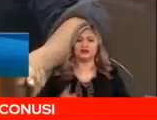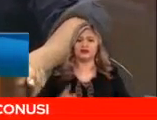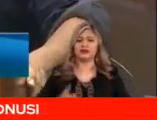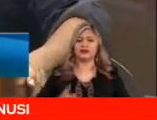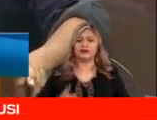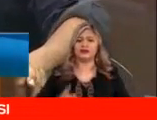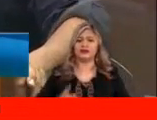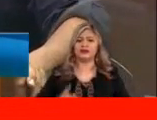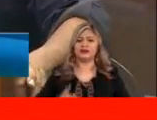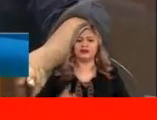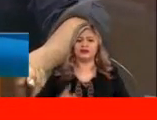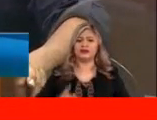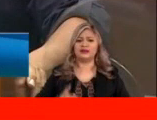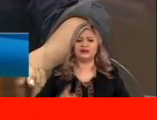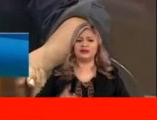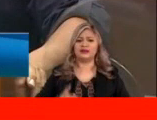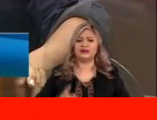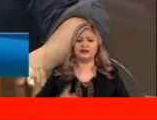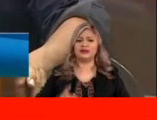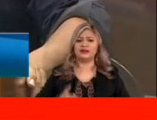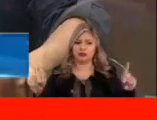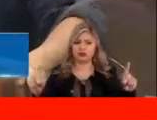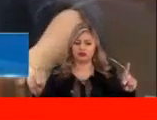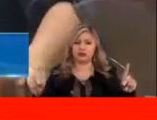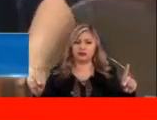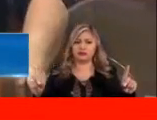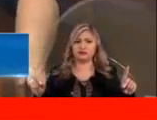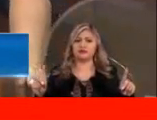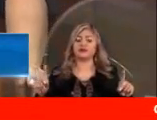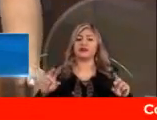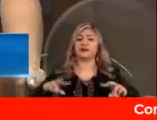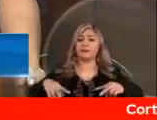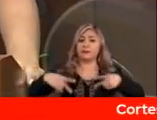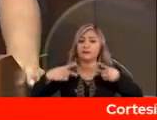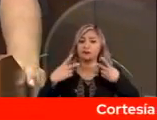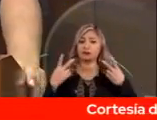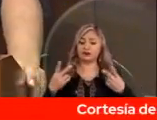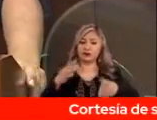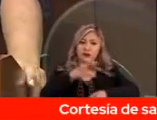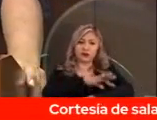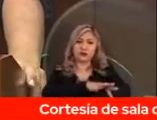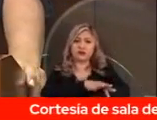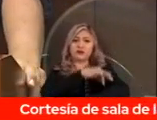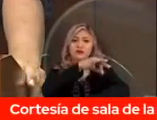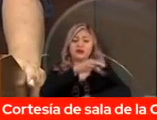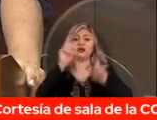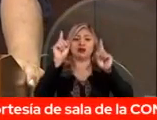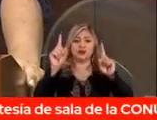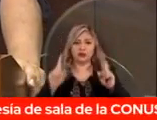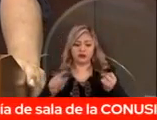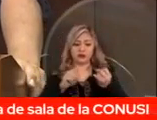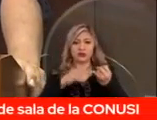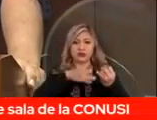esa nueva democracia que garantice los elementos básicos de la vida humana: educación,